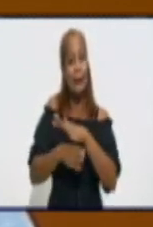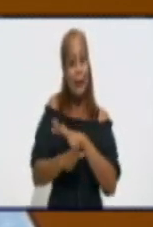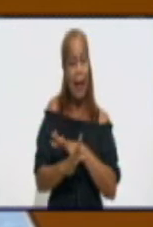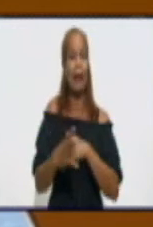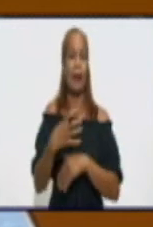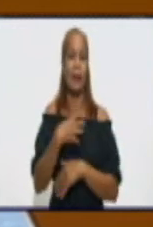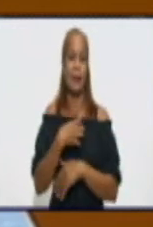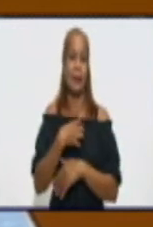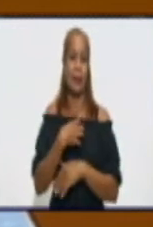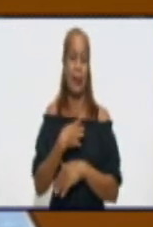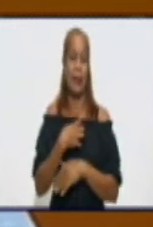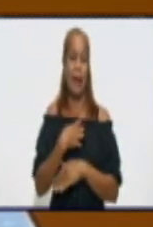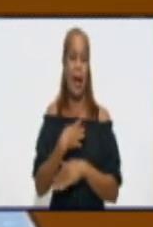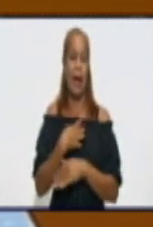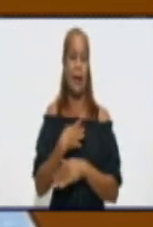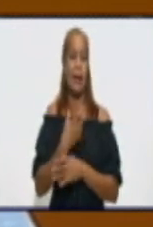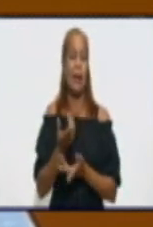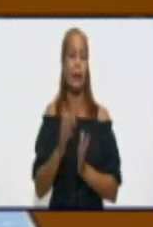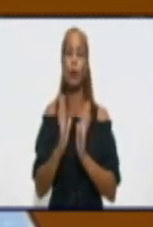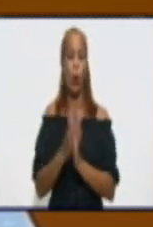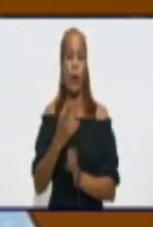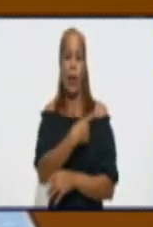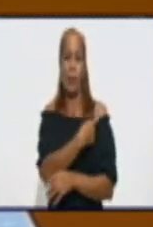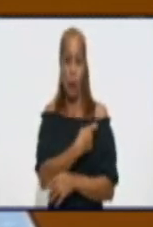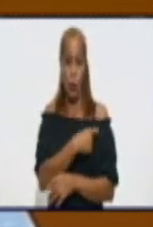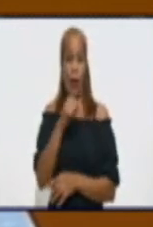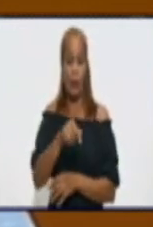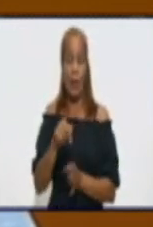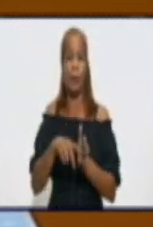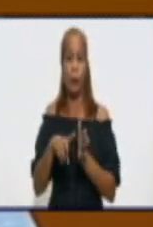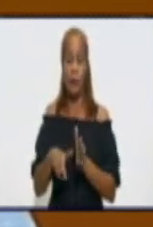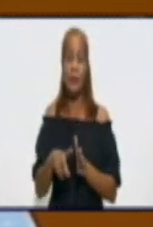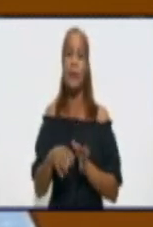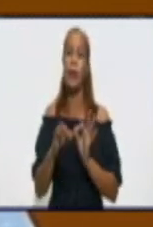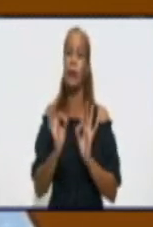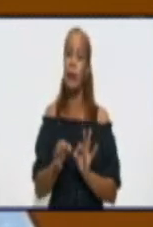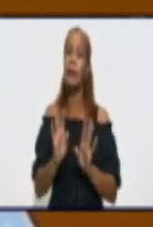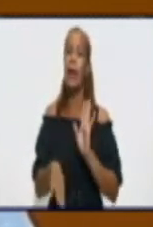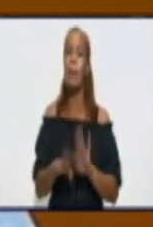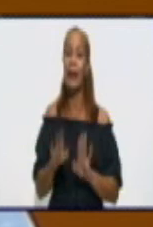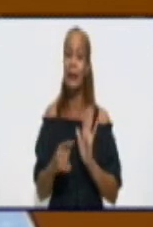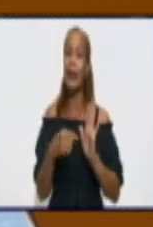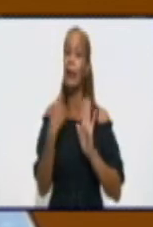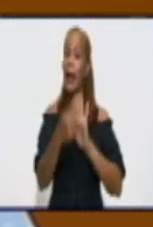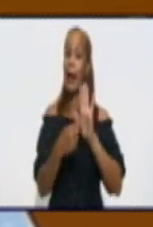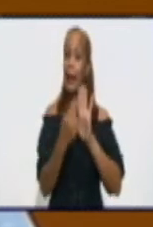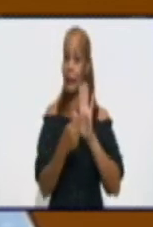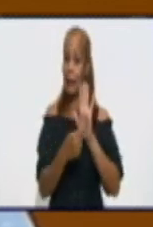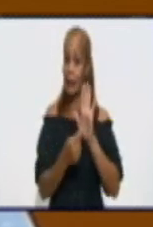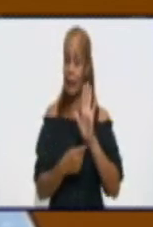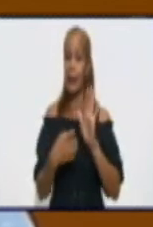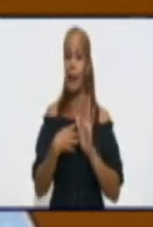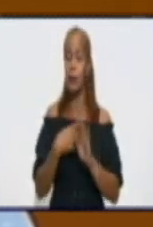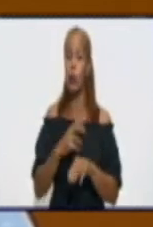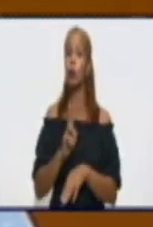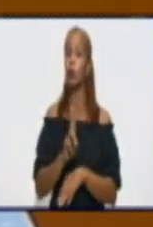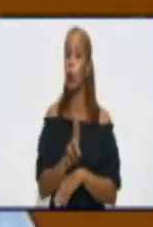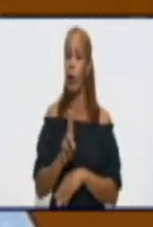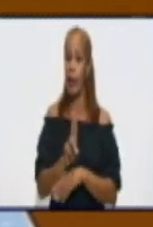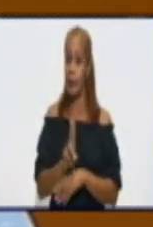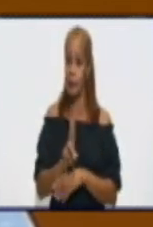aquí a la provincia y poderlo llevar de acuerdo a las características, porque trabajamos con medicamentos que son urgencias, que nosotros tenemos que ubicarlo